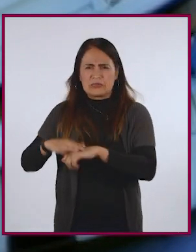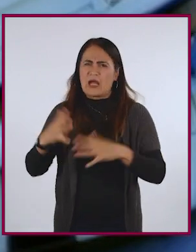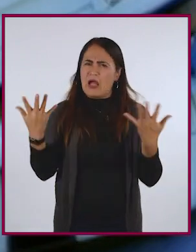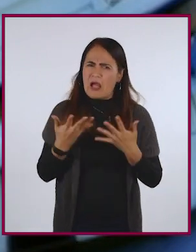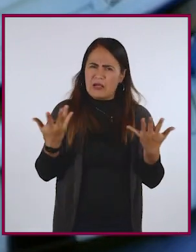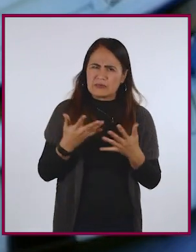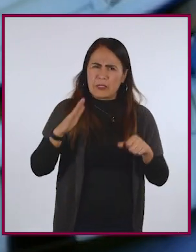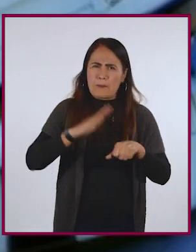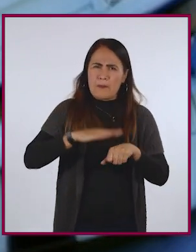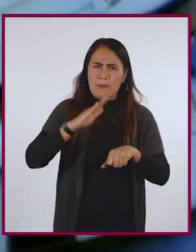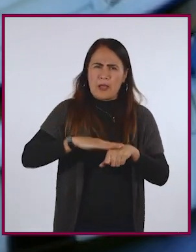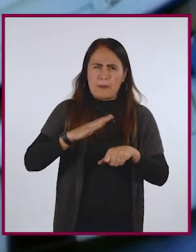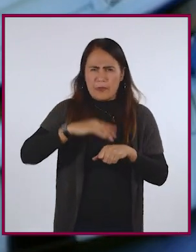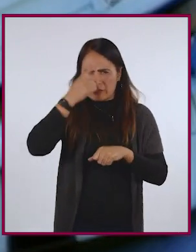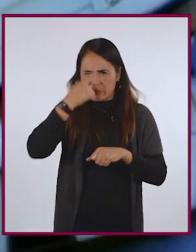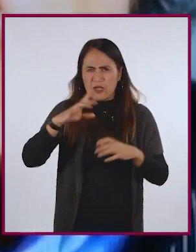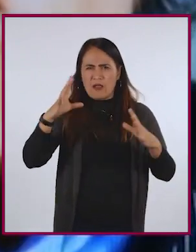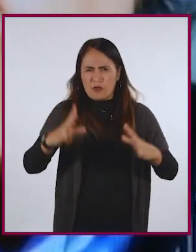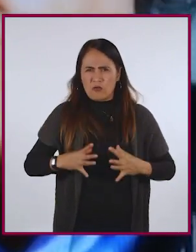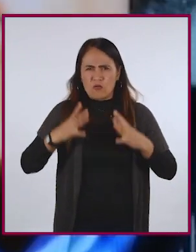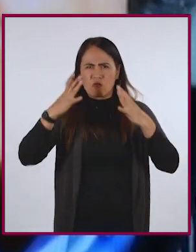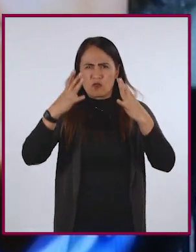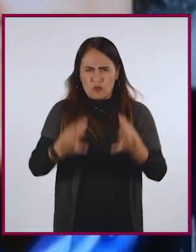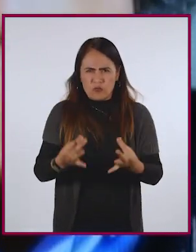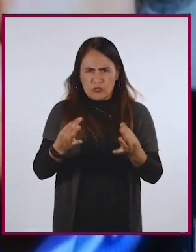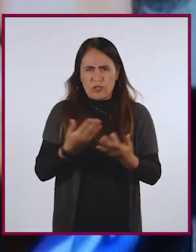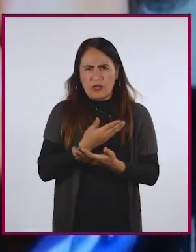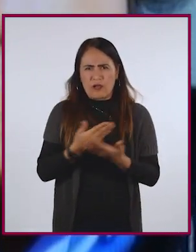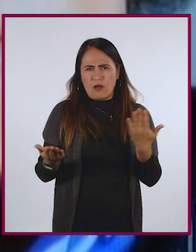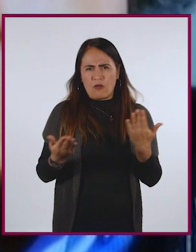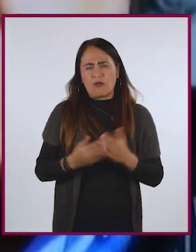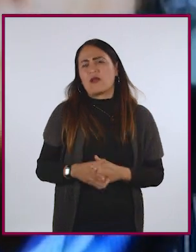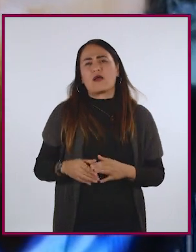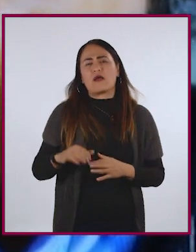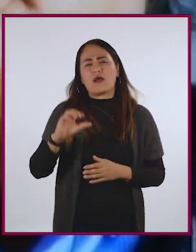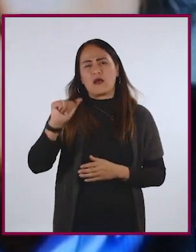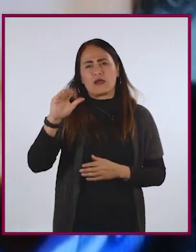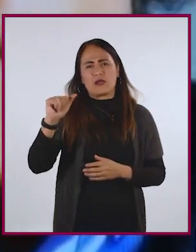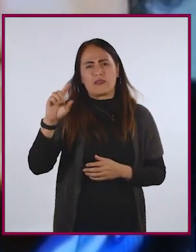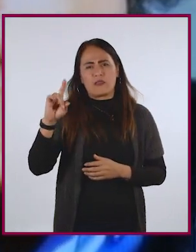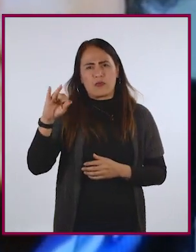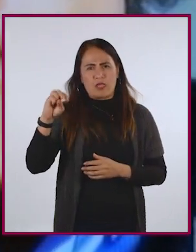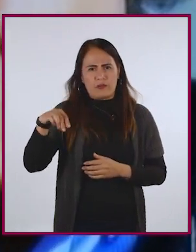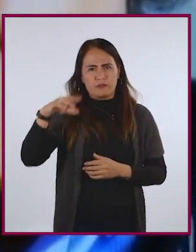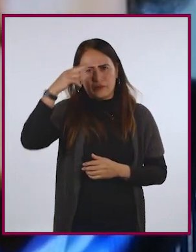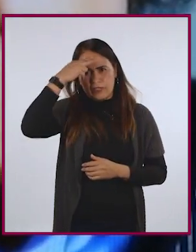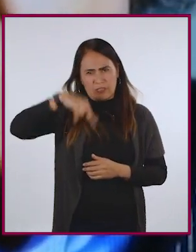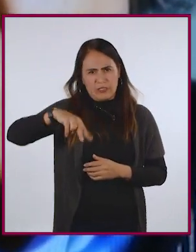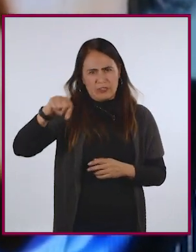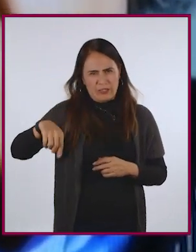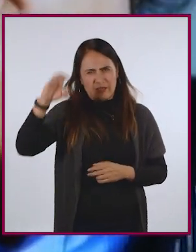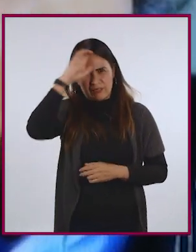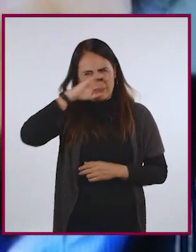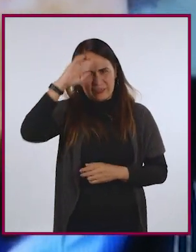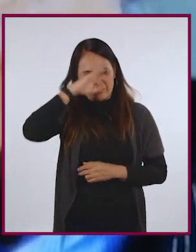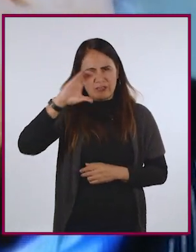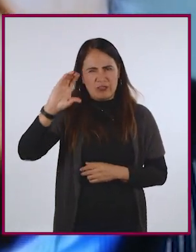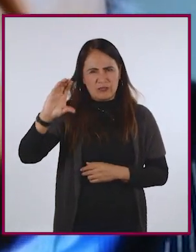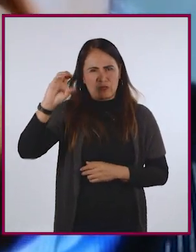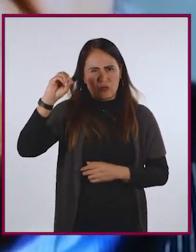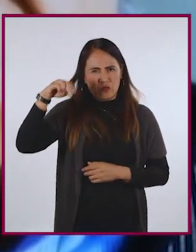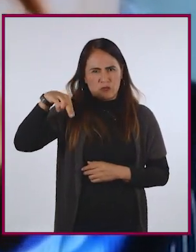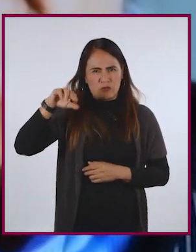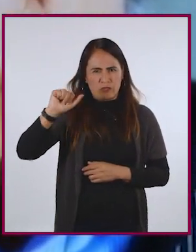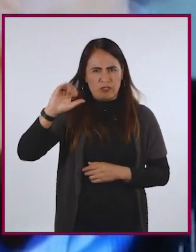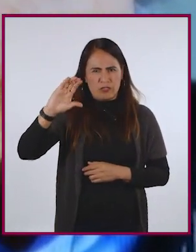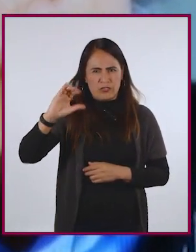promotores principales para la fundación de lo que es ahora la Academia Mexicana de Ciencias y del